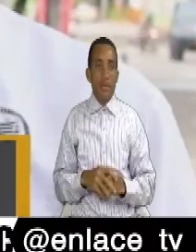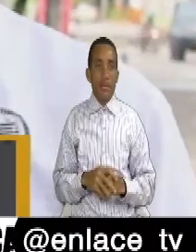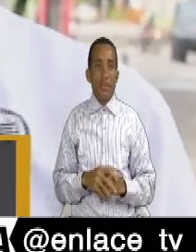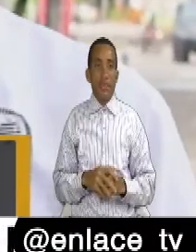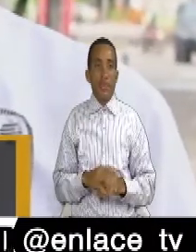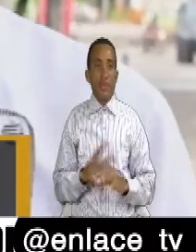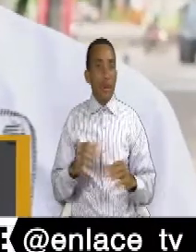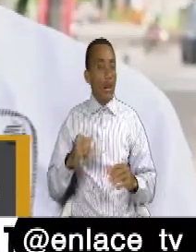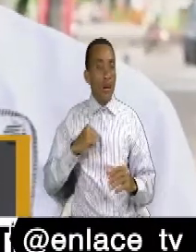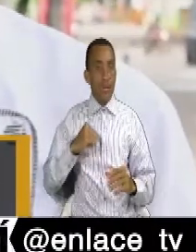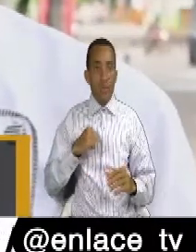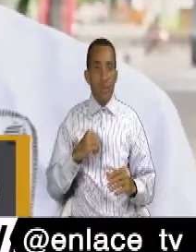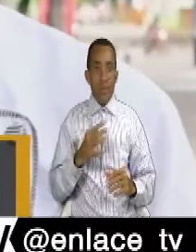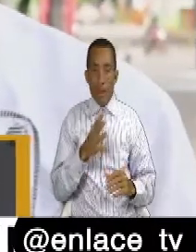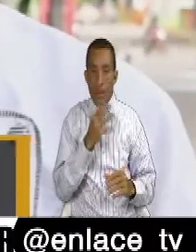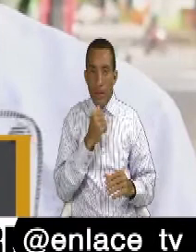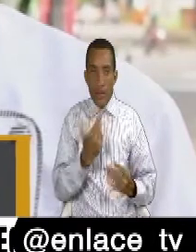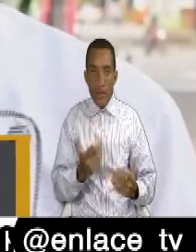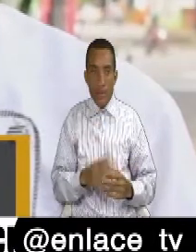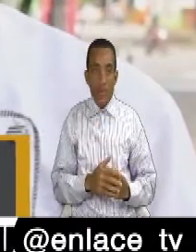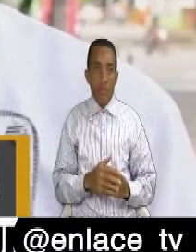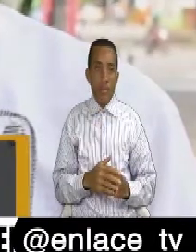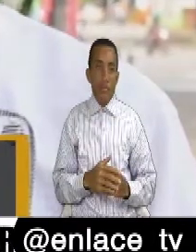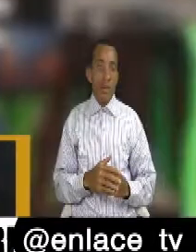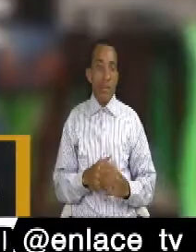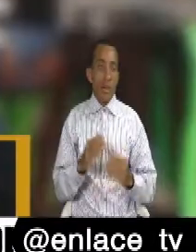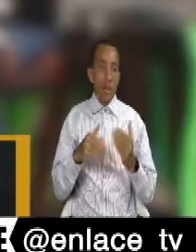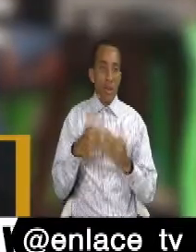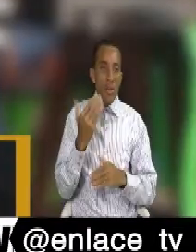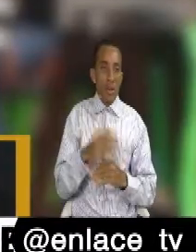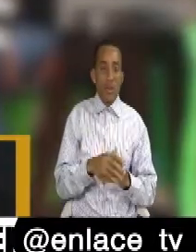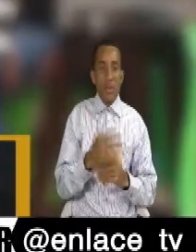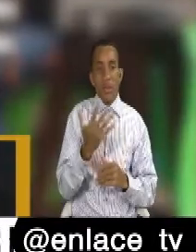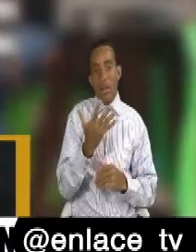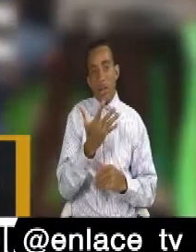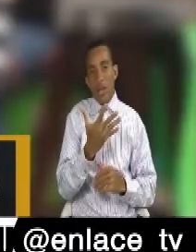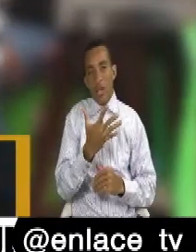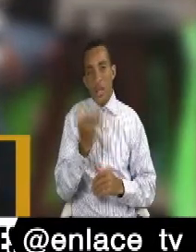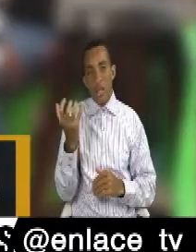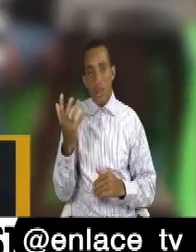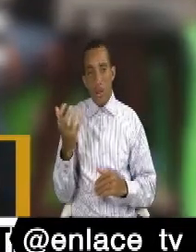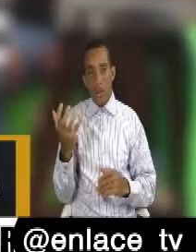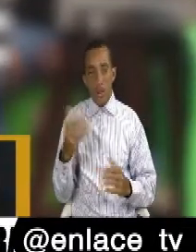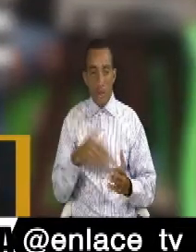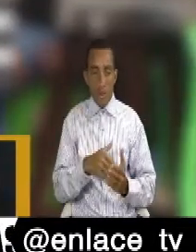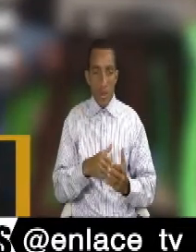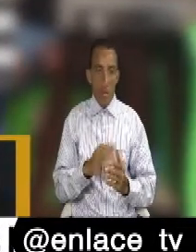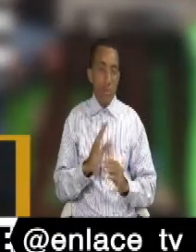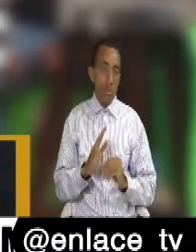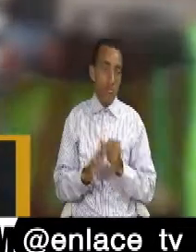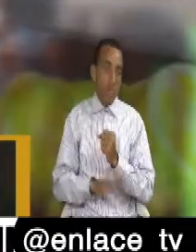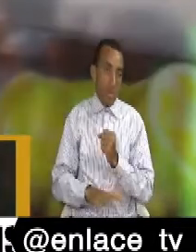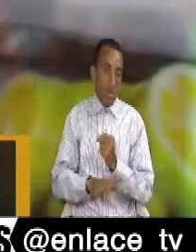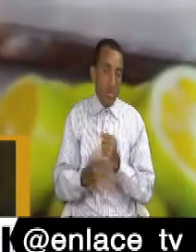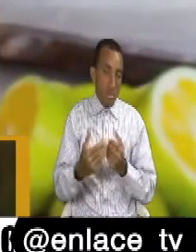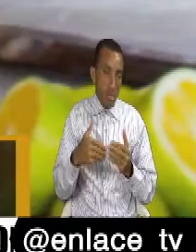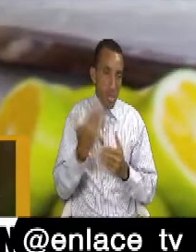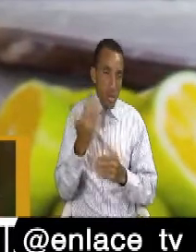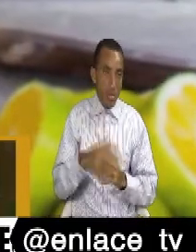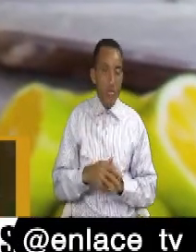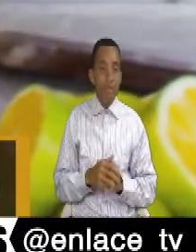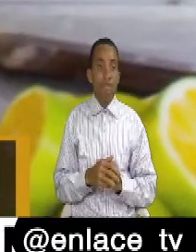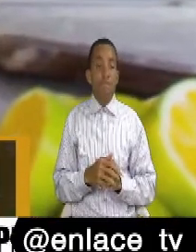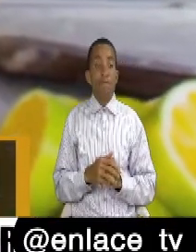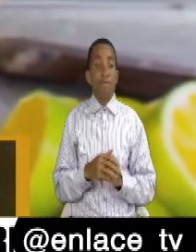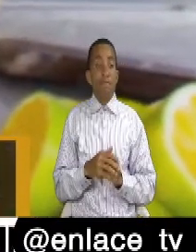no tenía dificultad para más. Comencé con 500 mil pesos. Ese fue el básico del negocio mío. En principio